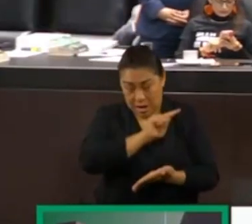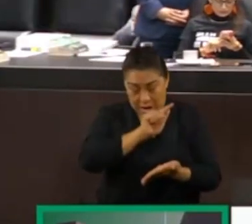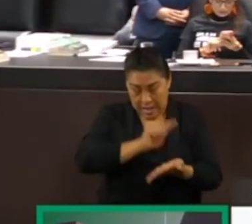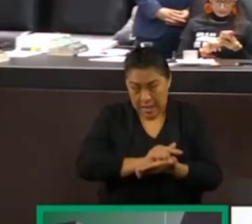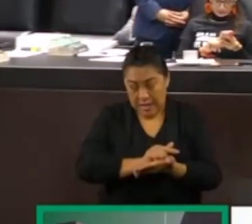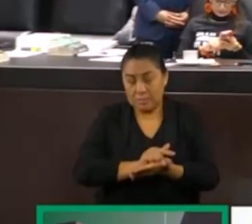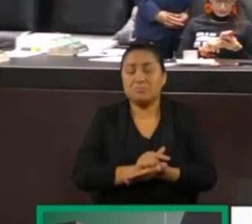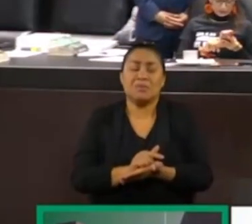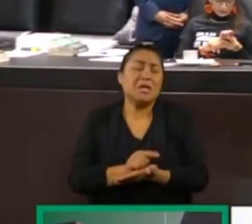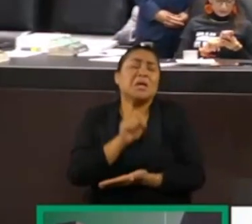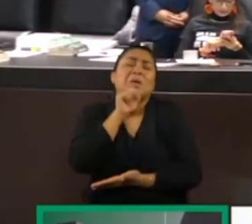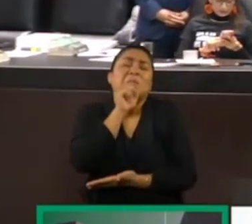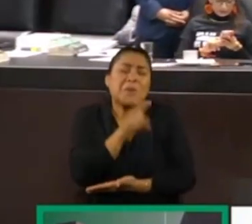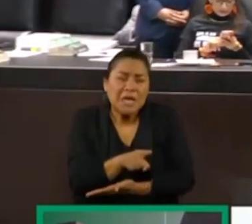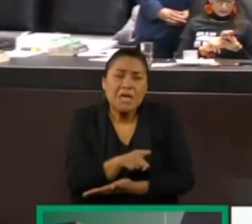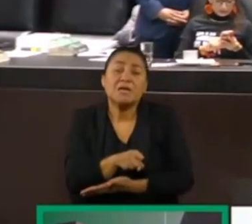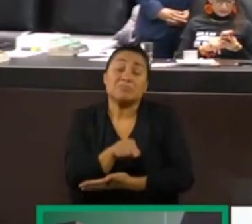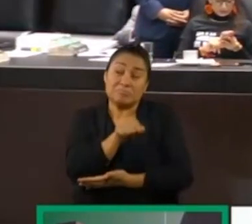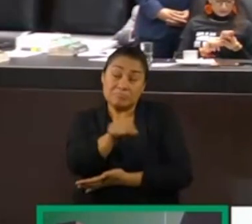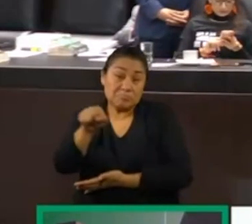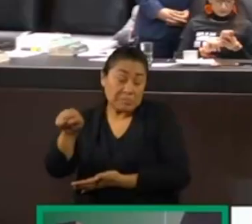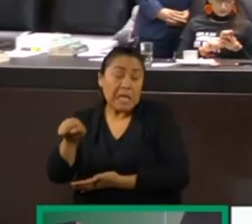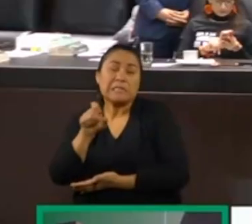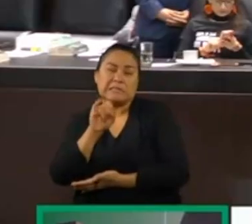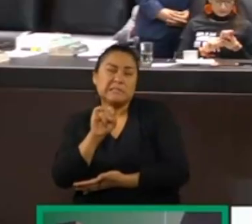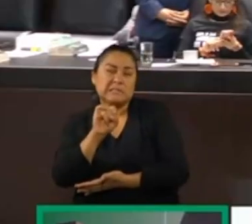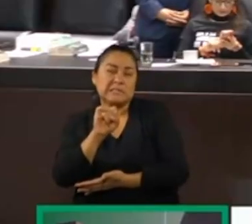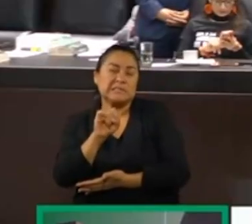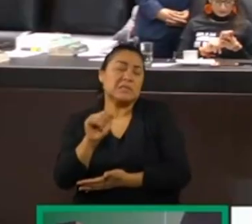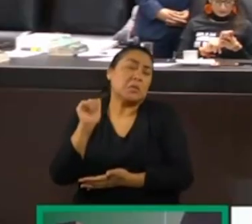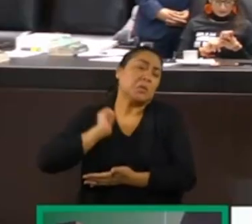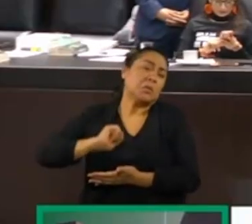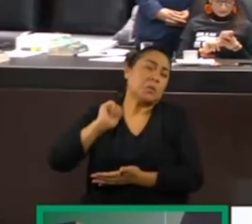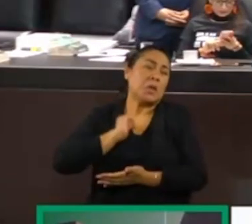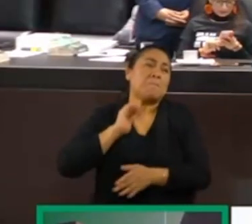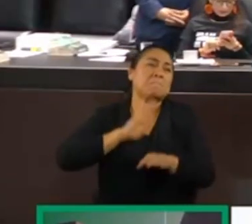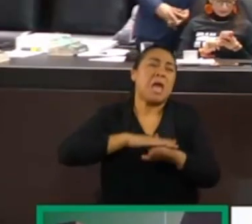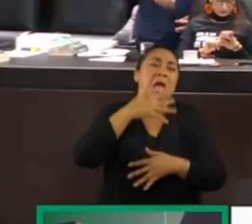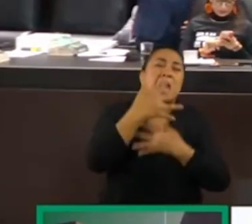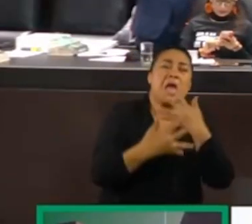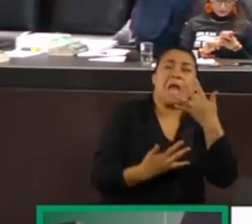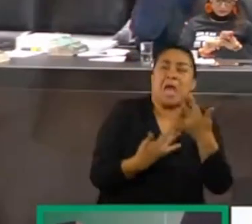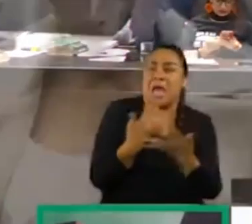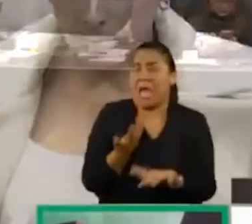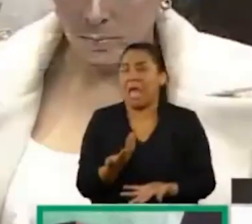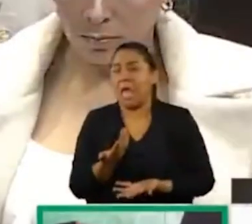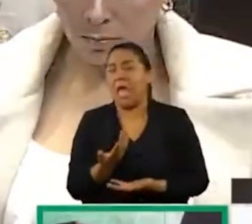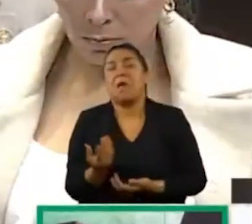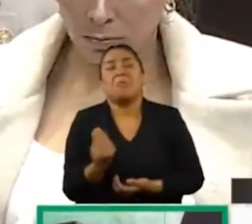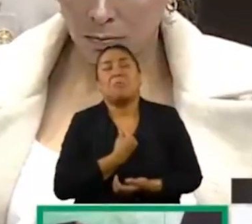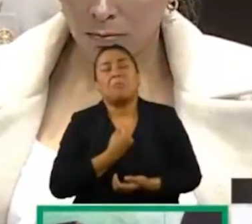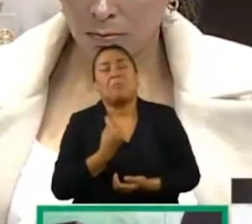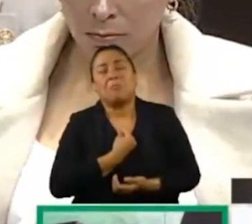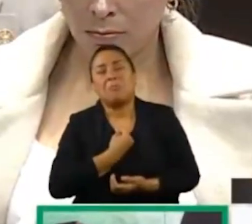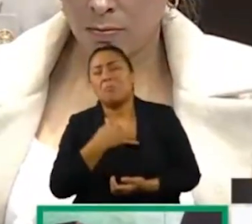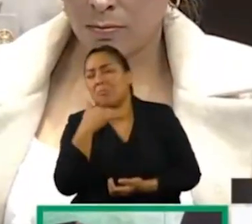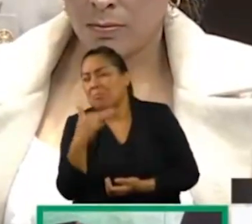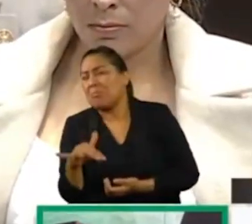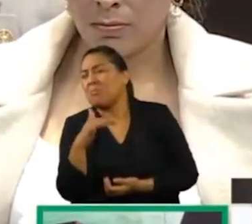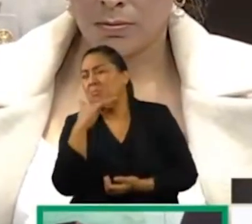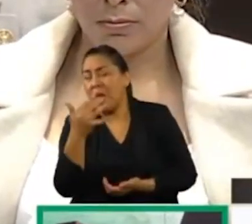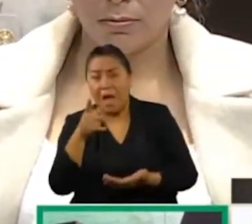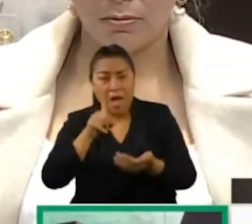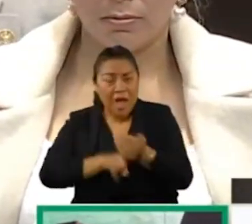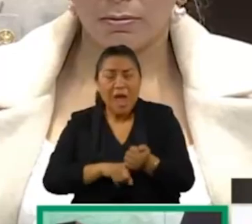insisto, son los mismos que permitieron el crecimiento de la violencia, toleraron la corrupción en